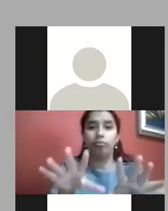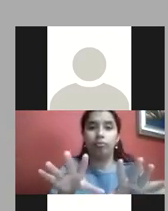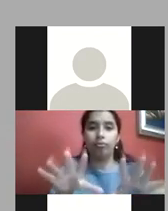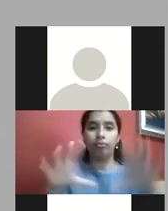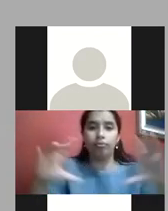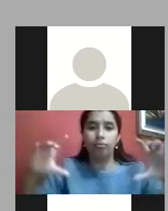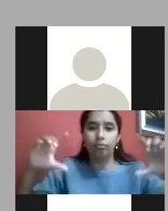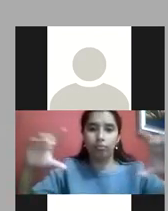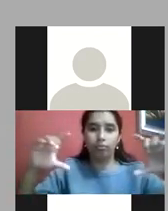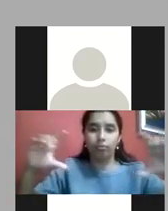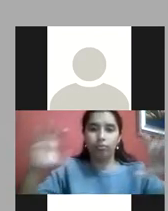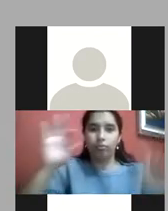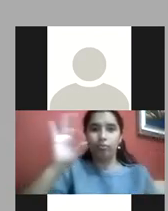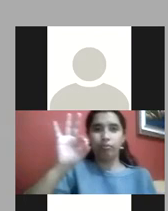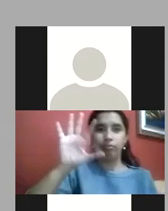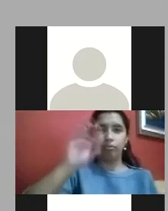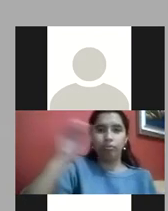del 95% es